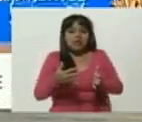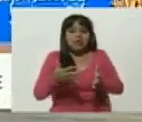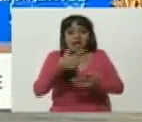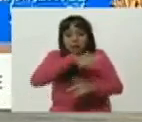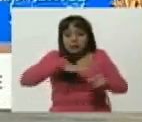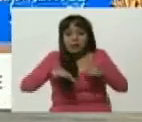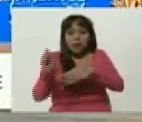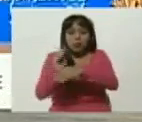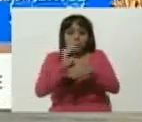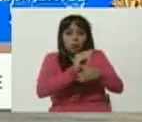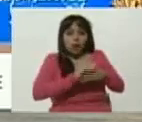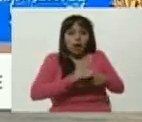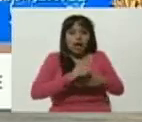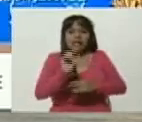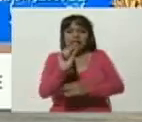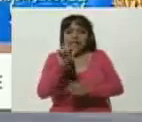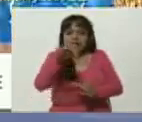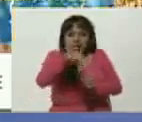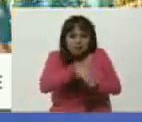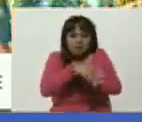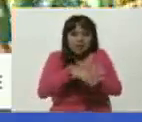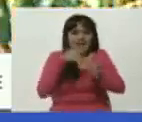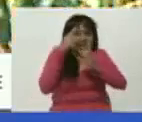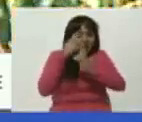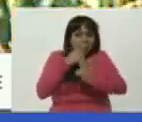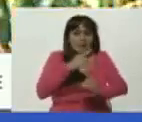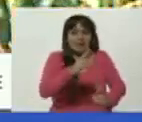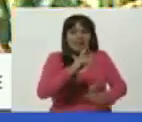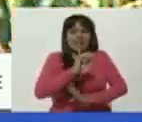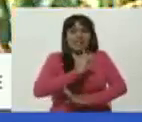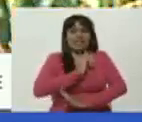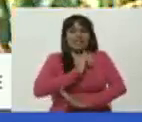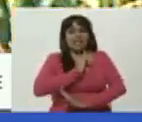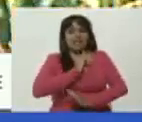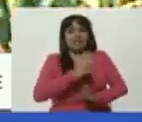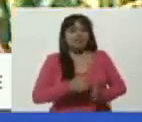semilla que respete la identidad